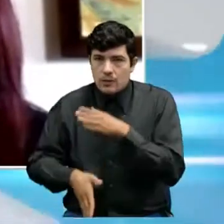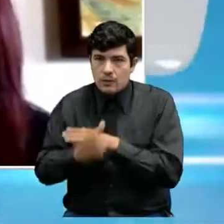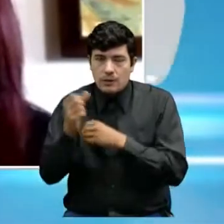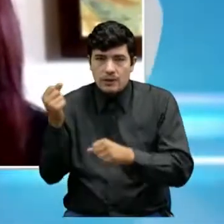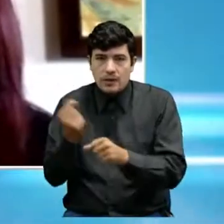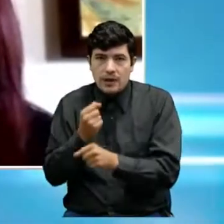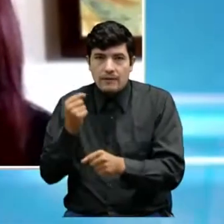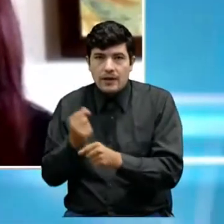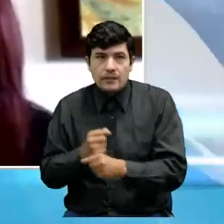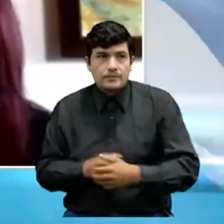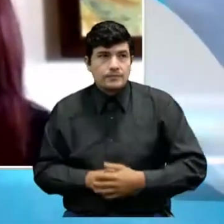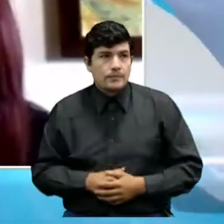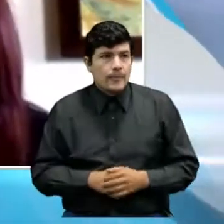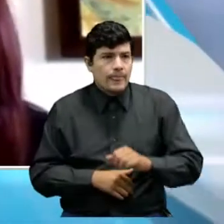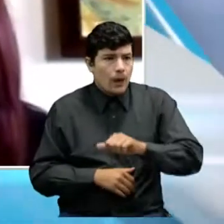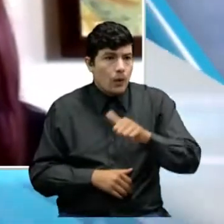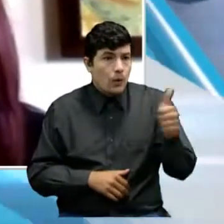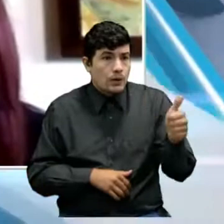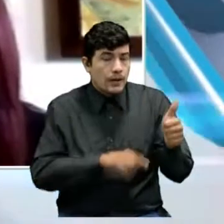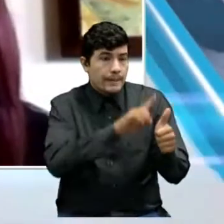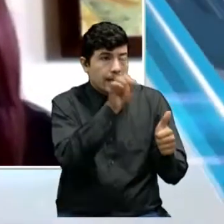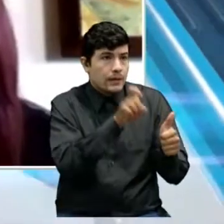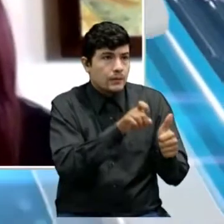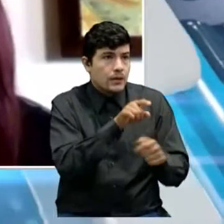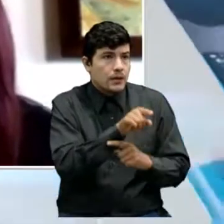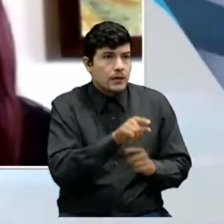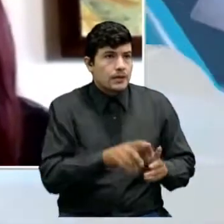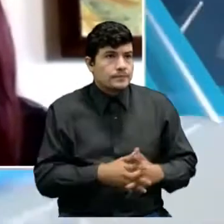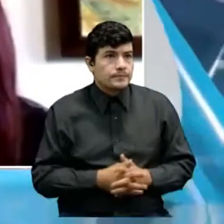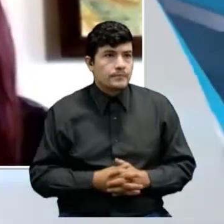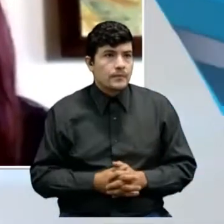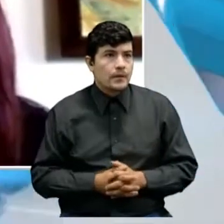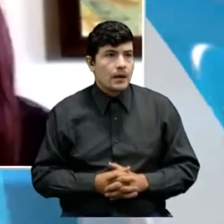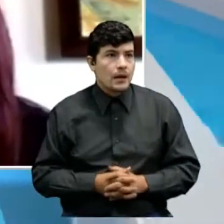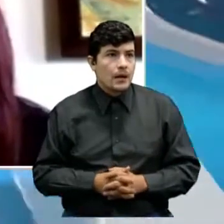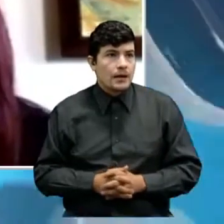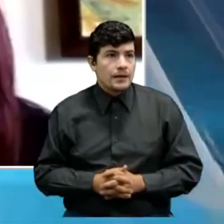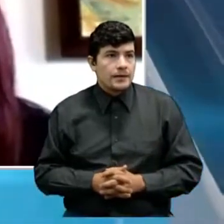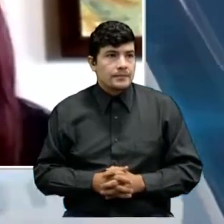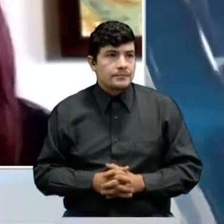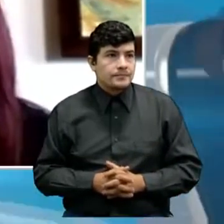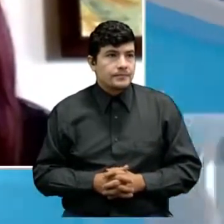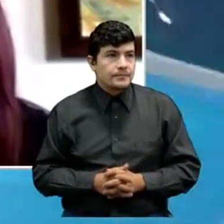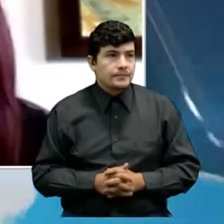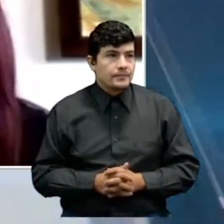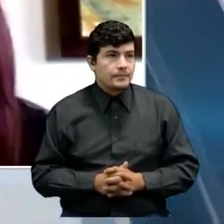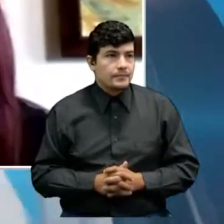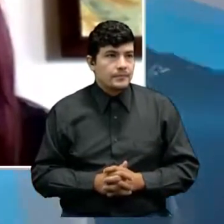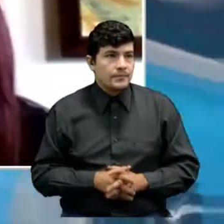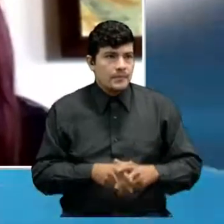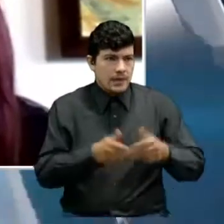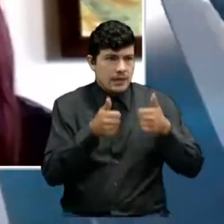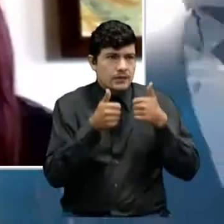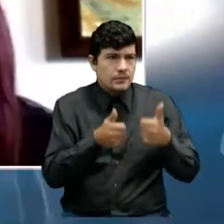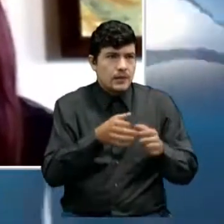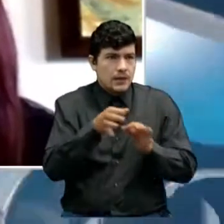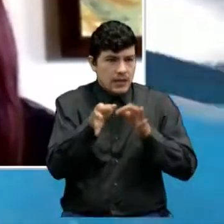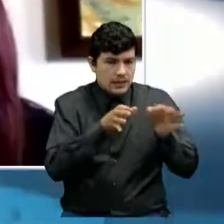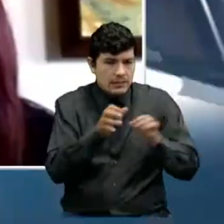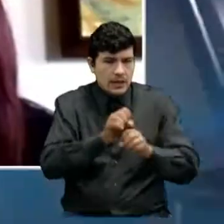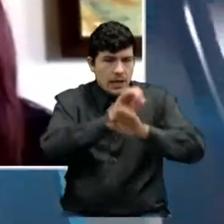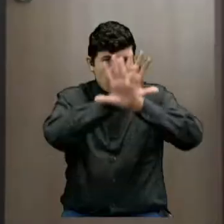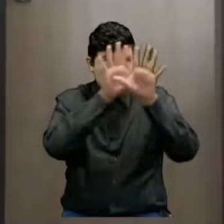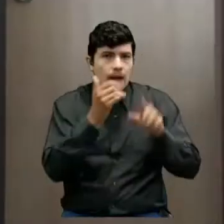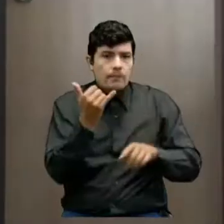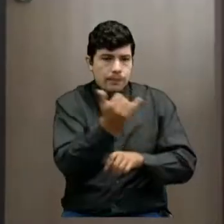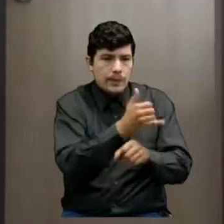otra pregunta de nuestros televidentes. Sí, señora. Señora. Vamos con la pregunta. Es bueno aclararle la situación a los televidentes porque